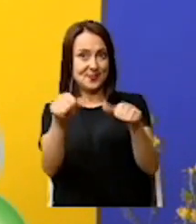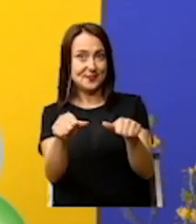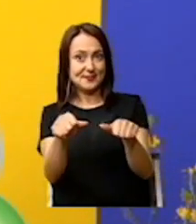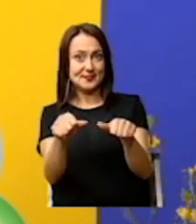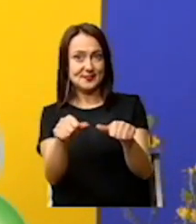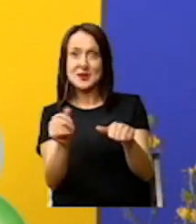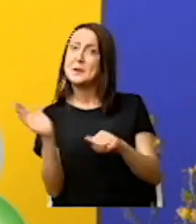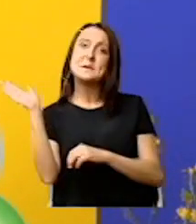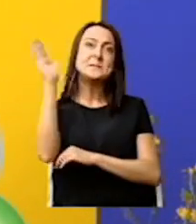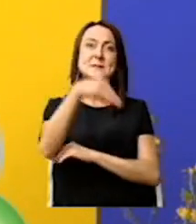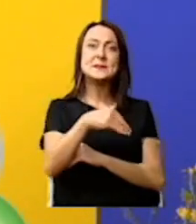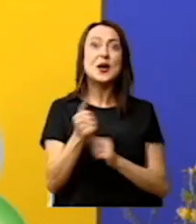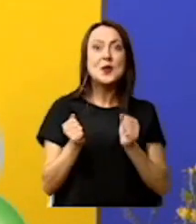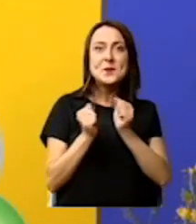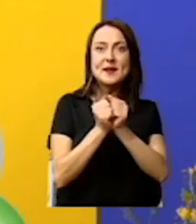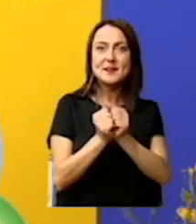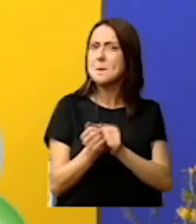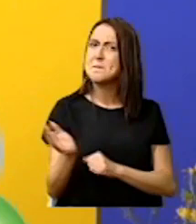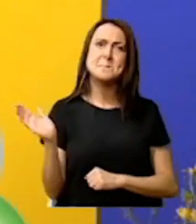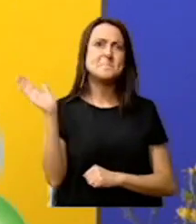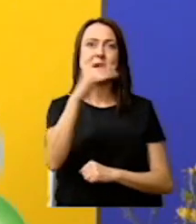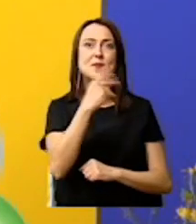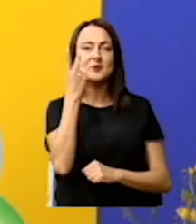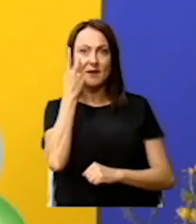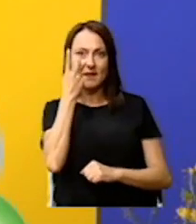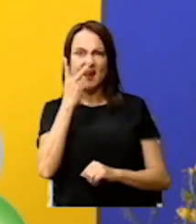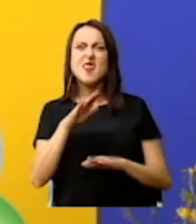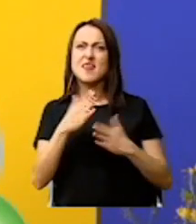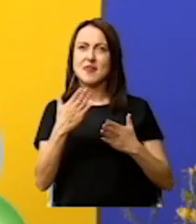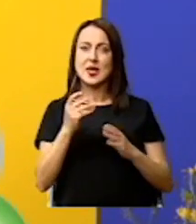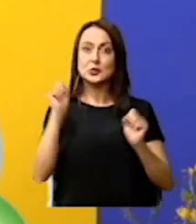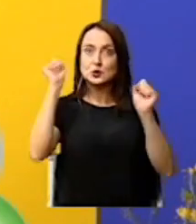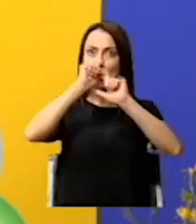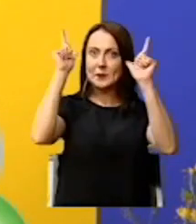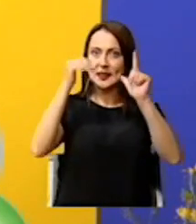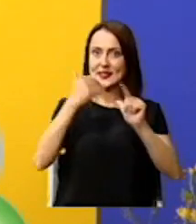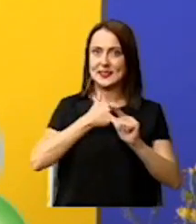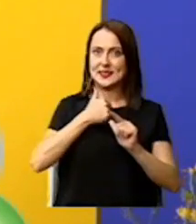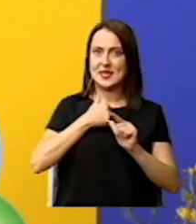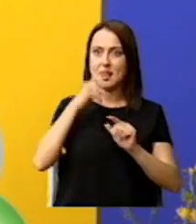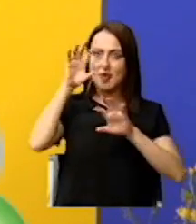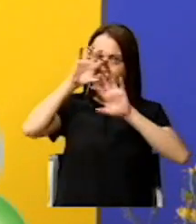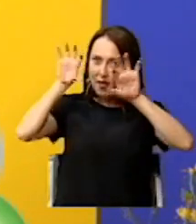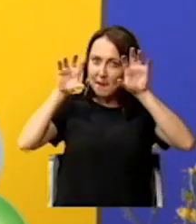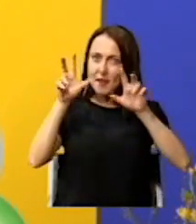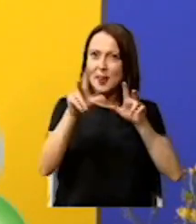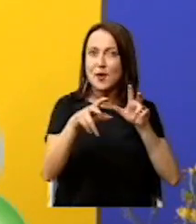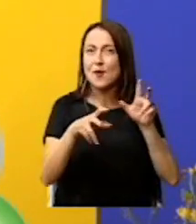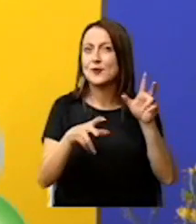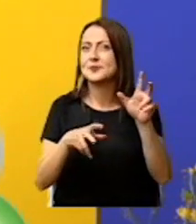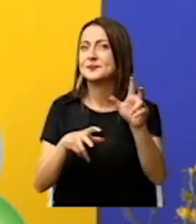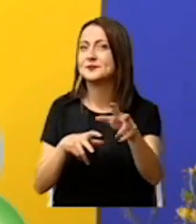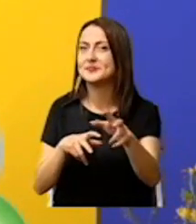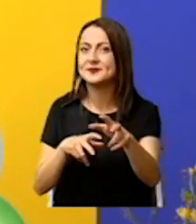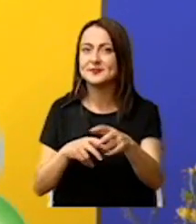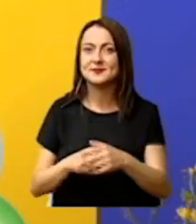¿Nos acompañan? Vamos a ver qué sorpresas nos trae Camaleón.